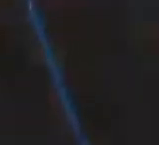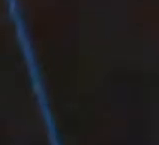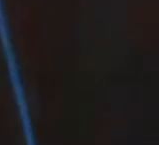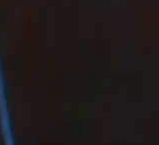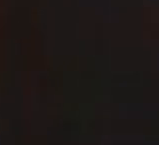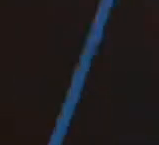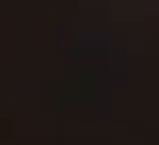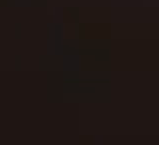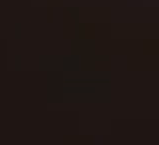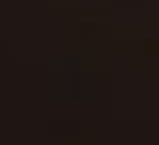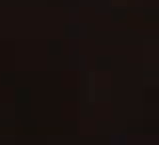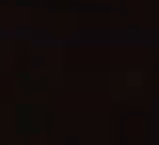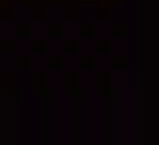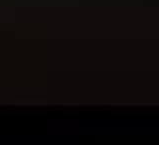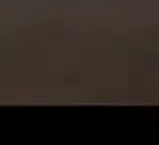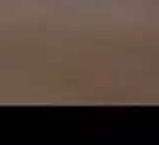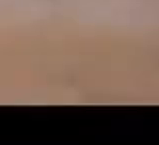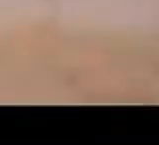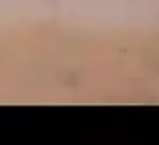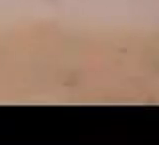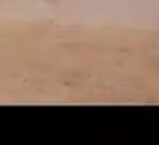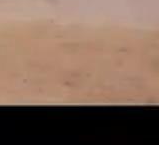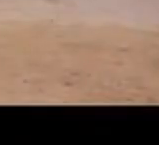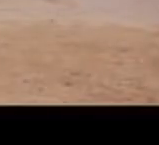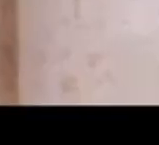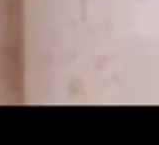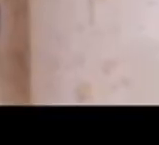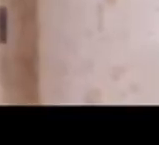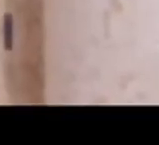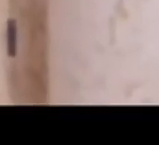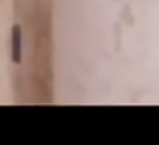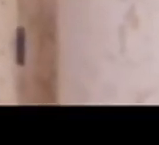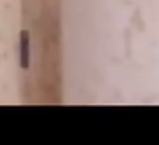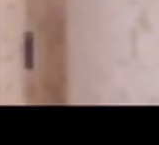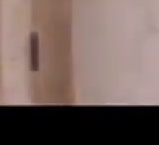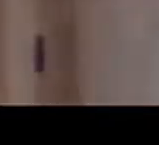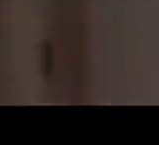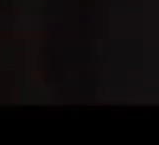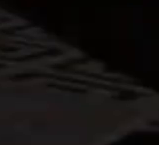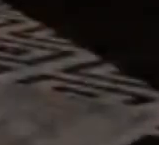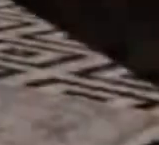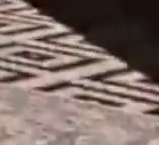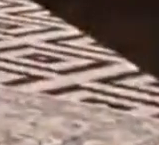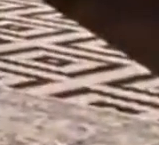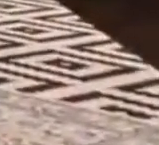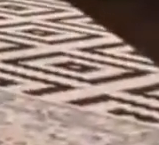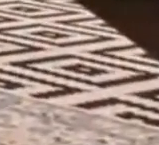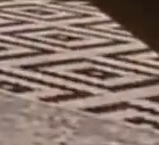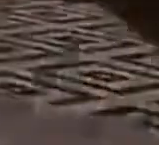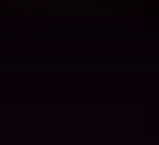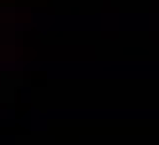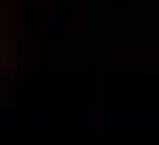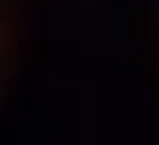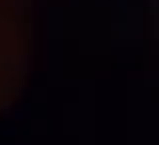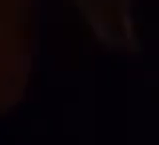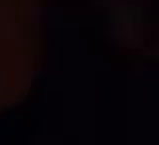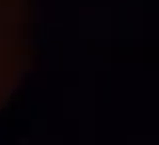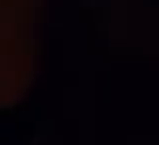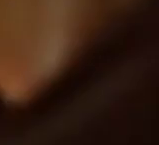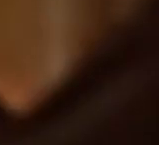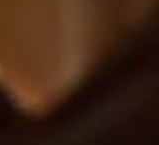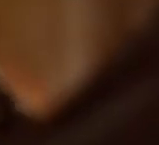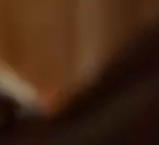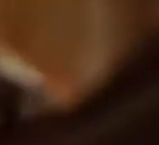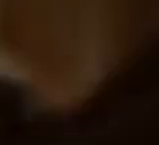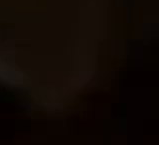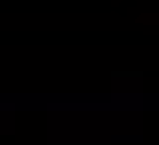El sentido de la soledad. Un camino por el cual transitar para encontrarse consigo mismo. No lo veo, pero creo y